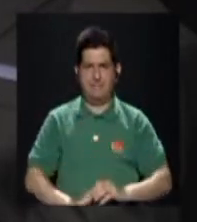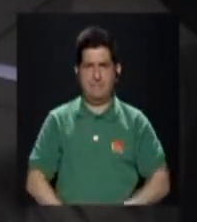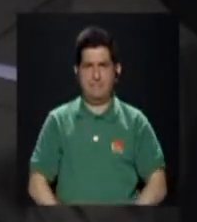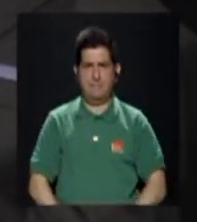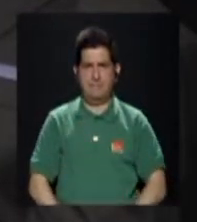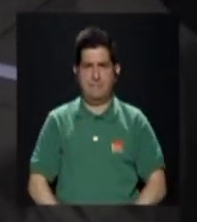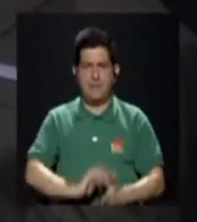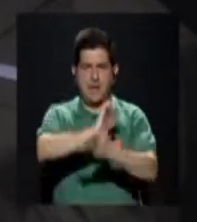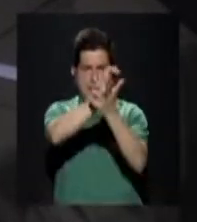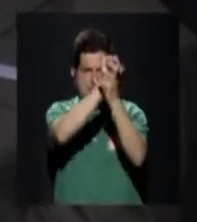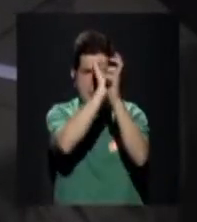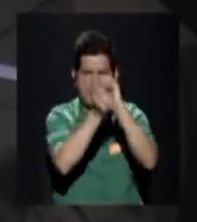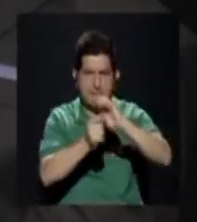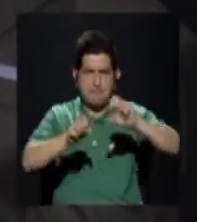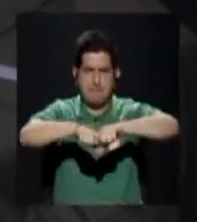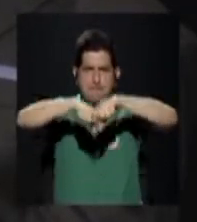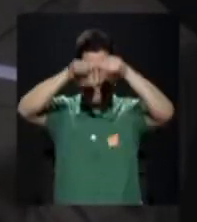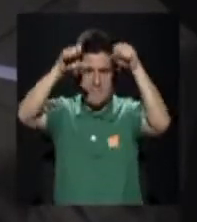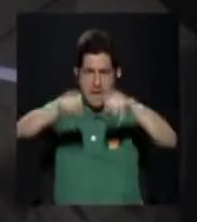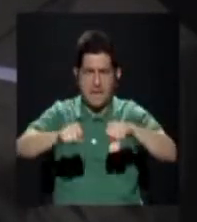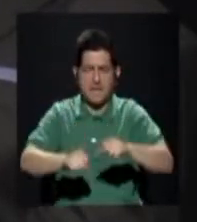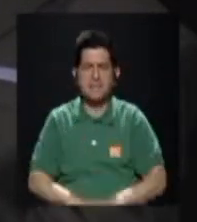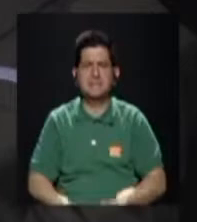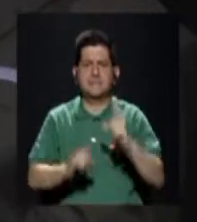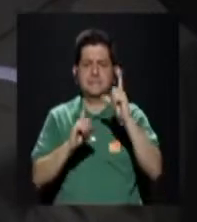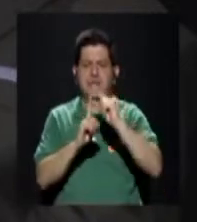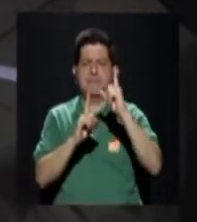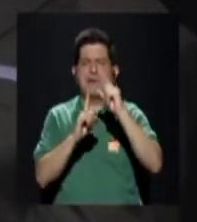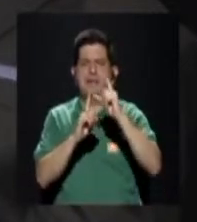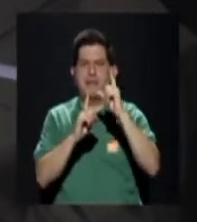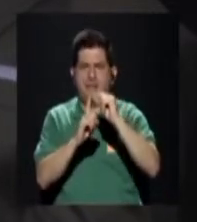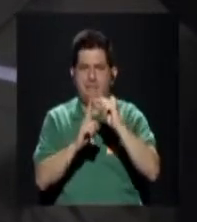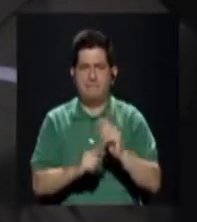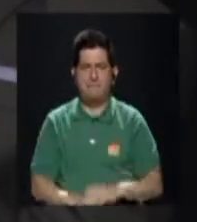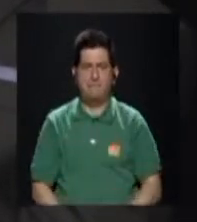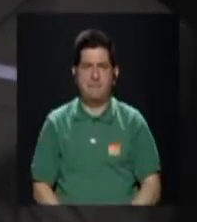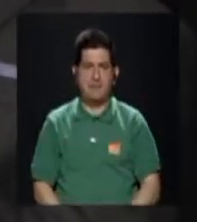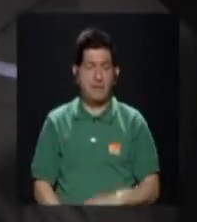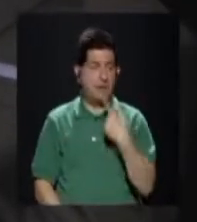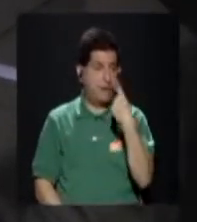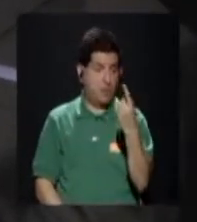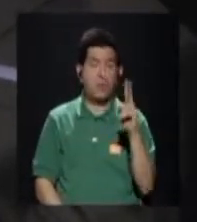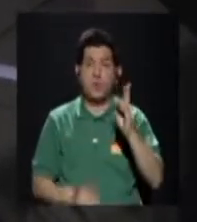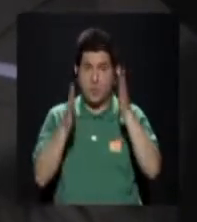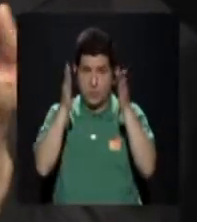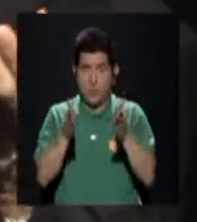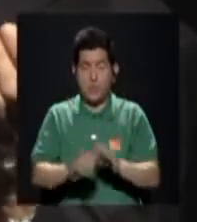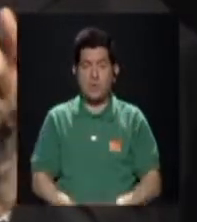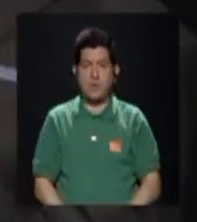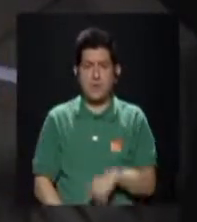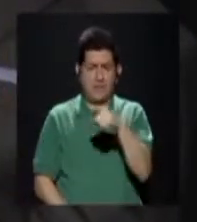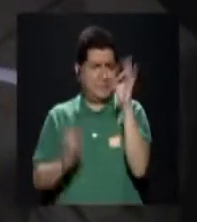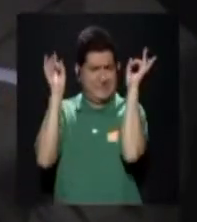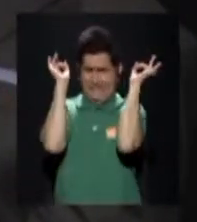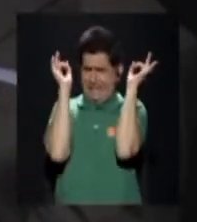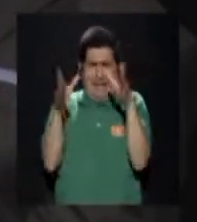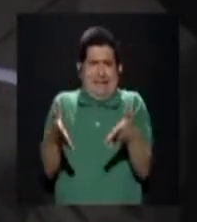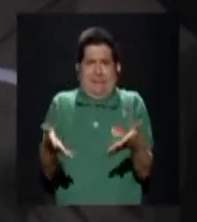que cambie el sistema de inquilinato. Eso es, como dijo el compañero, es una